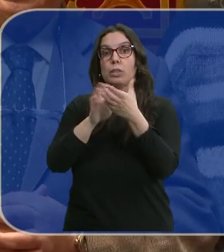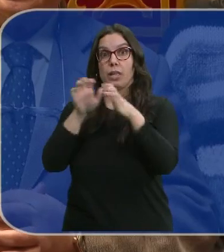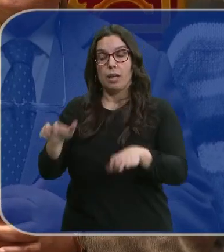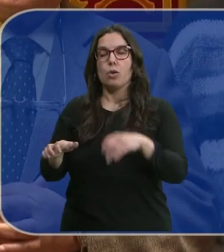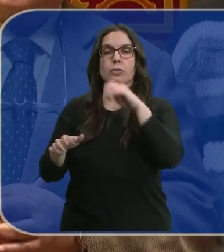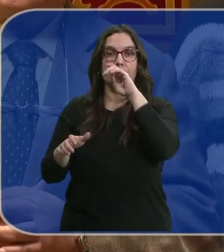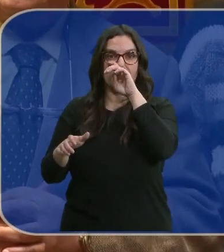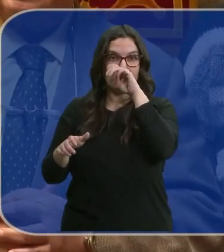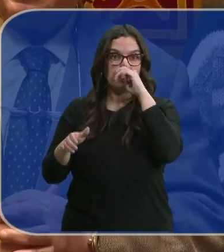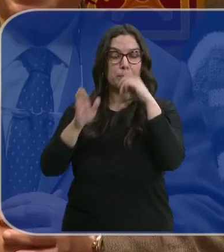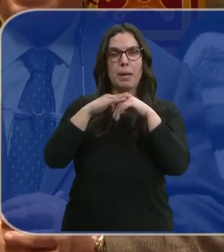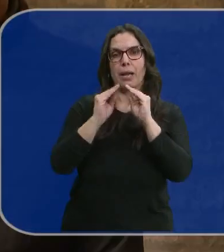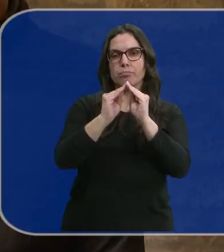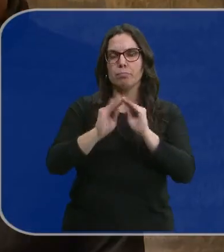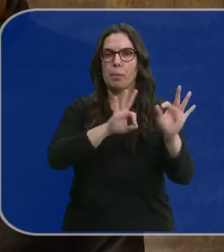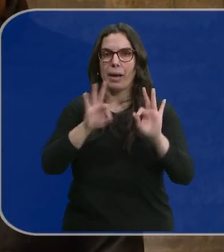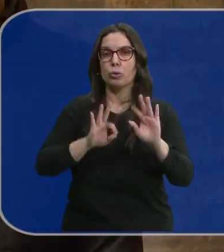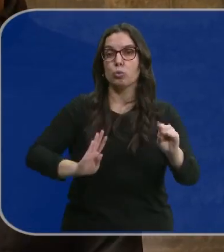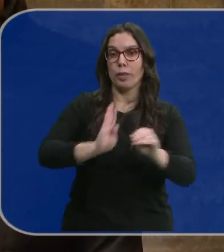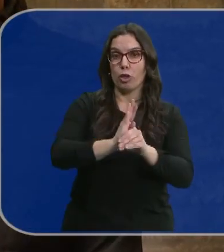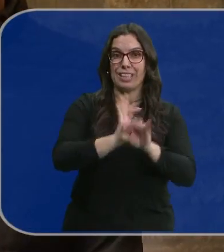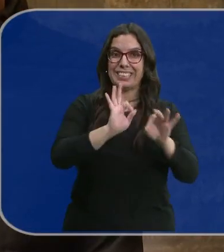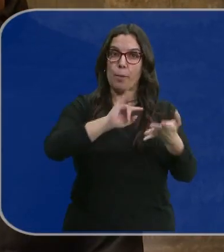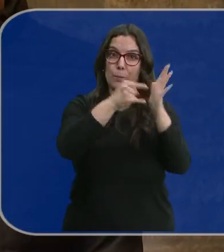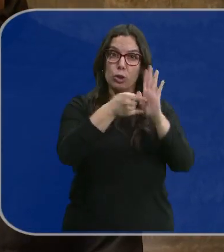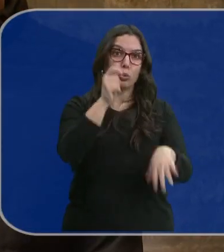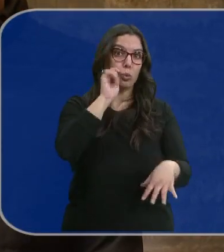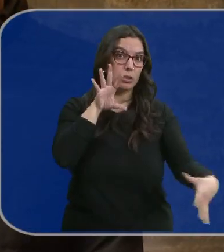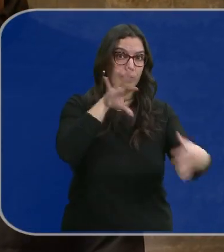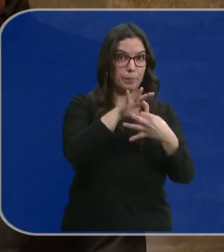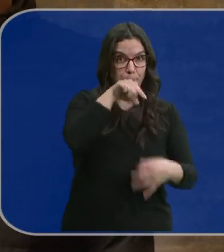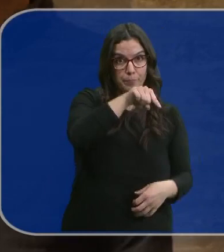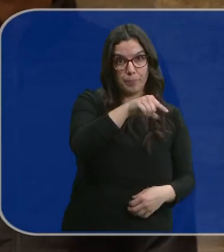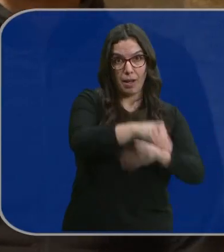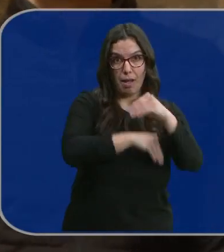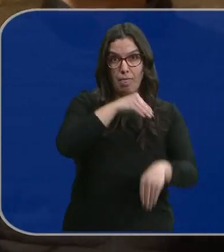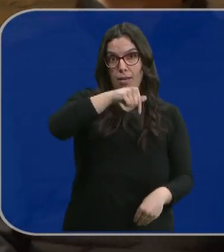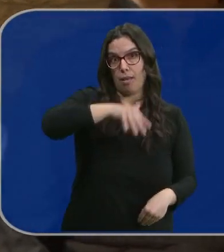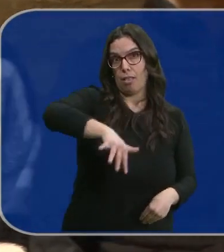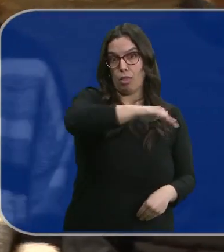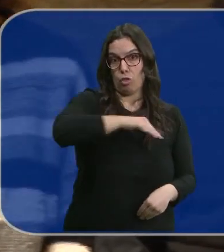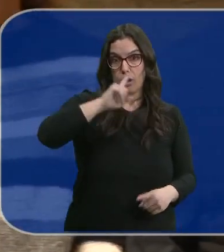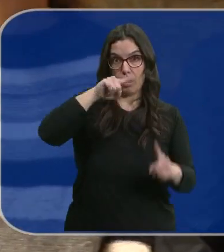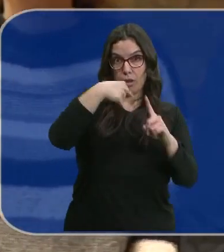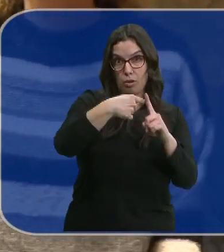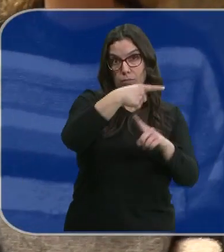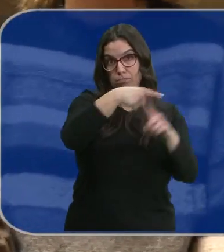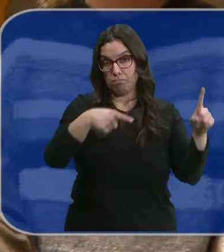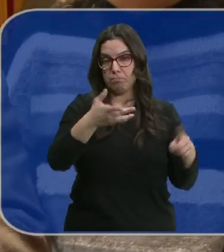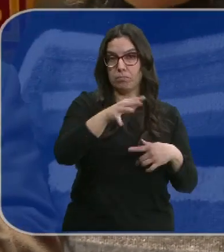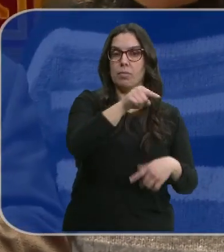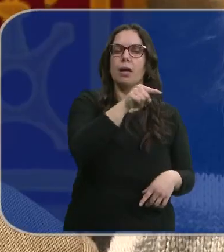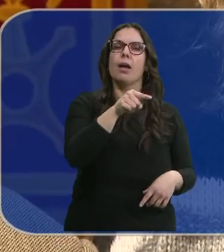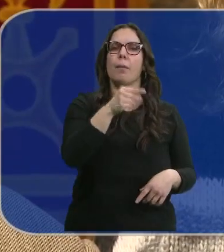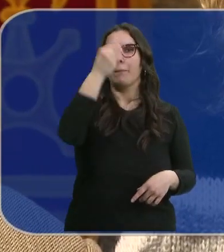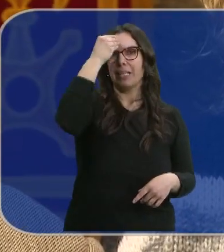a la hora de elaborar las subvenciones para los proyectos turísticos que se van a ejecutar en el próximo año y medio, ha tenido en